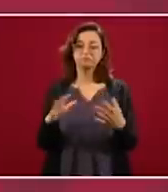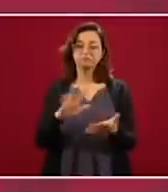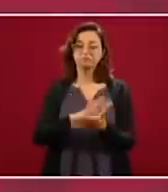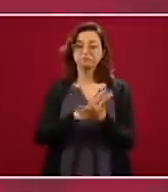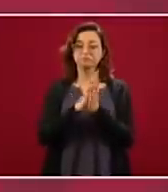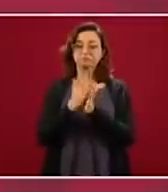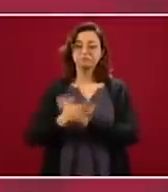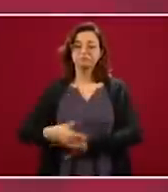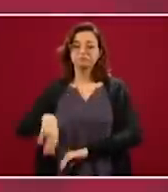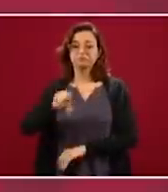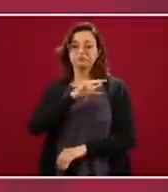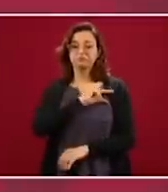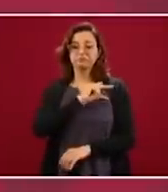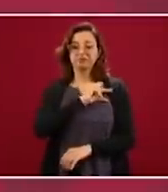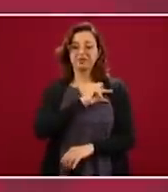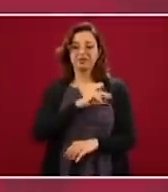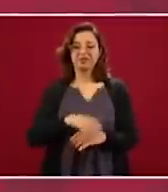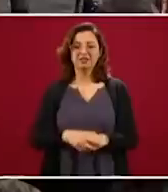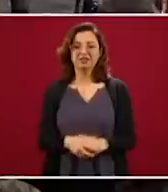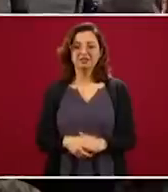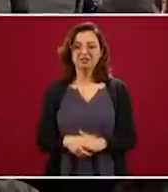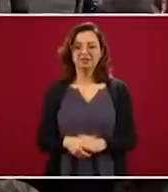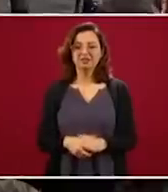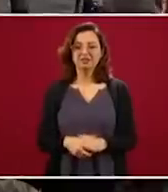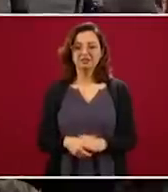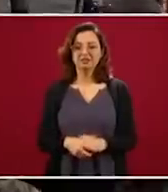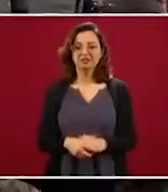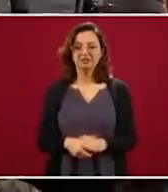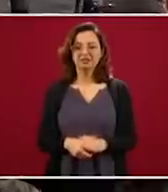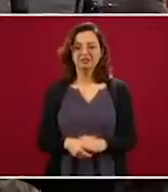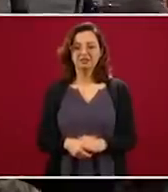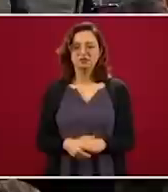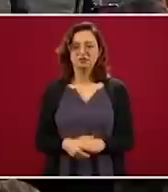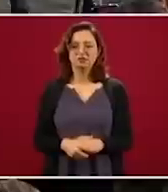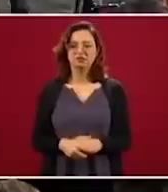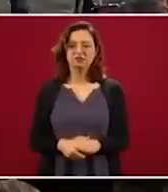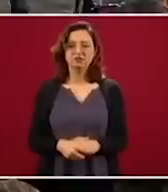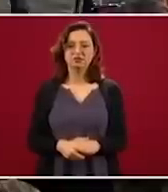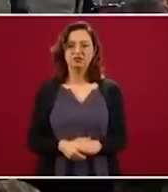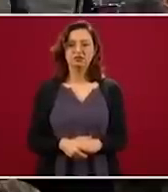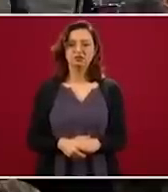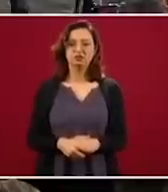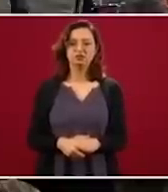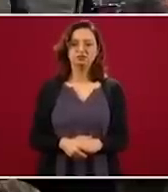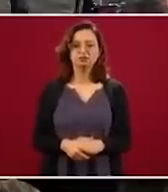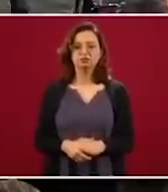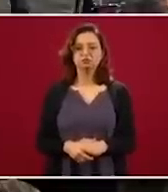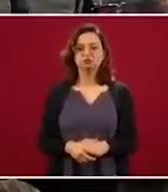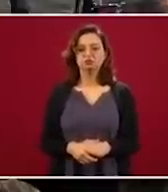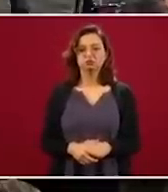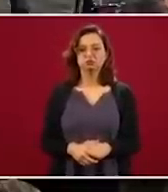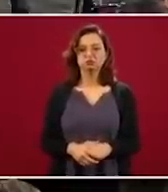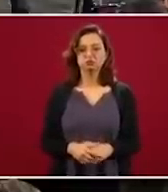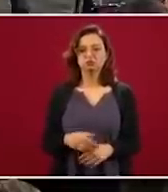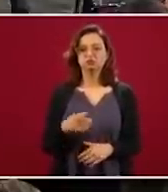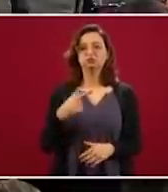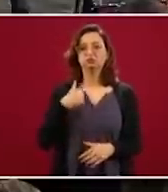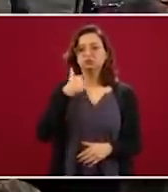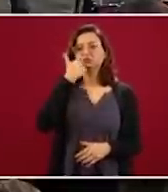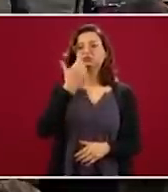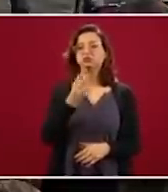extranjeras. Incluyendo cabotaje. Sí, lo que yo quiero también que se vaya tomando en